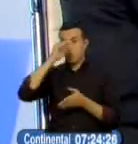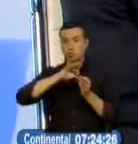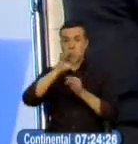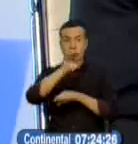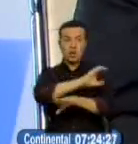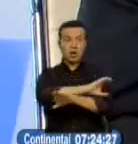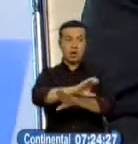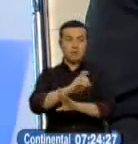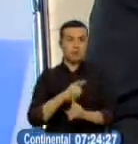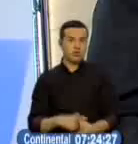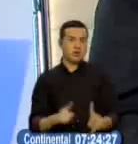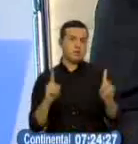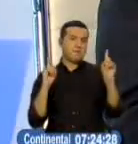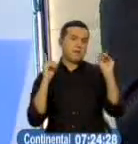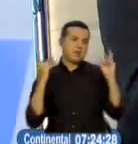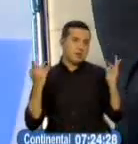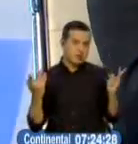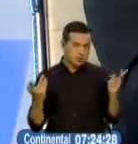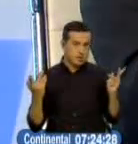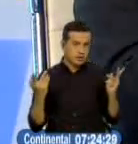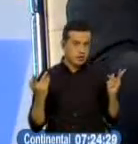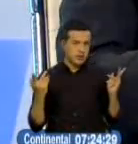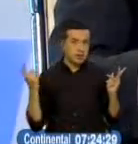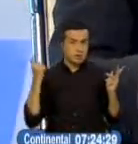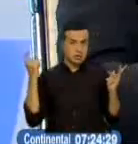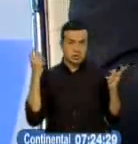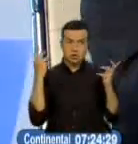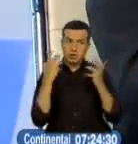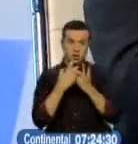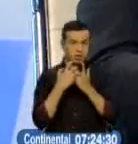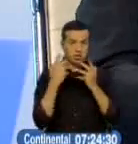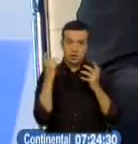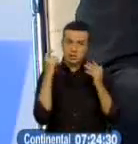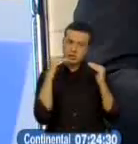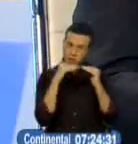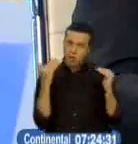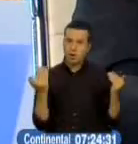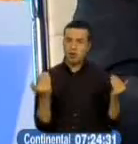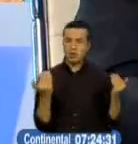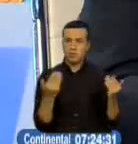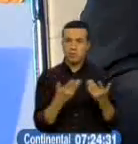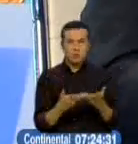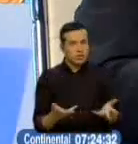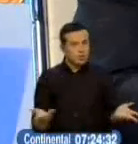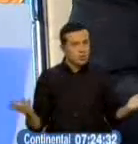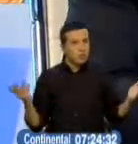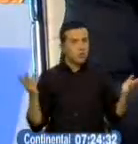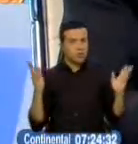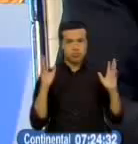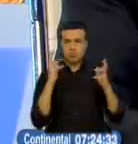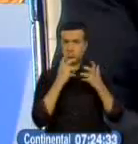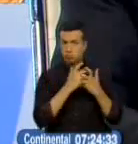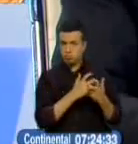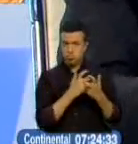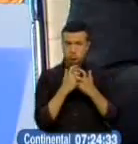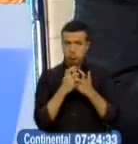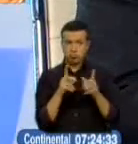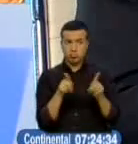rural. Evidentemente, debe haber un común denominador, debe haber una base, pero guarda relación con